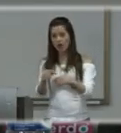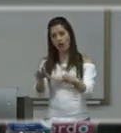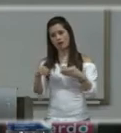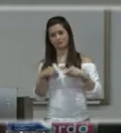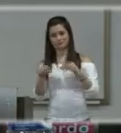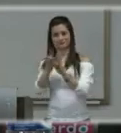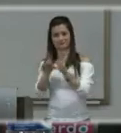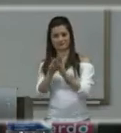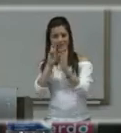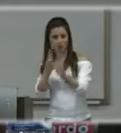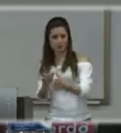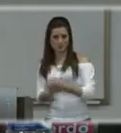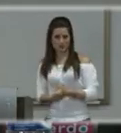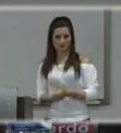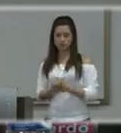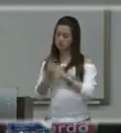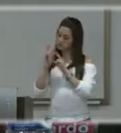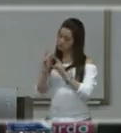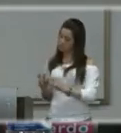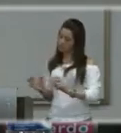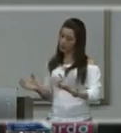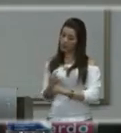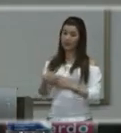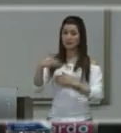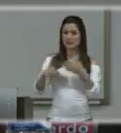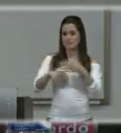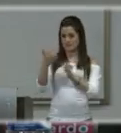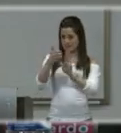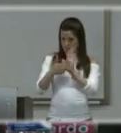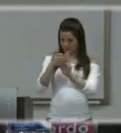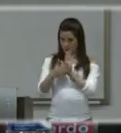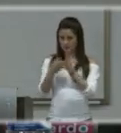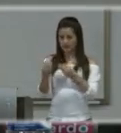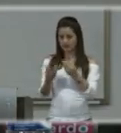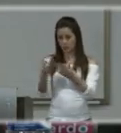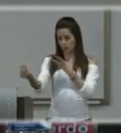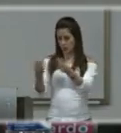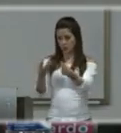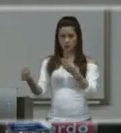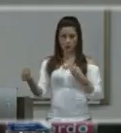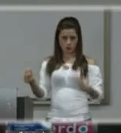como parte de esa fase de diagnóstico, se hicieron principalmente unos grupos focales.